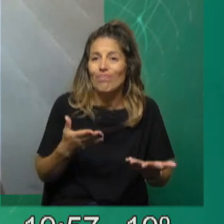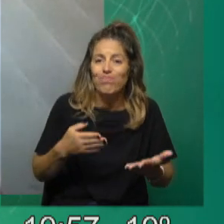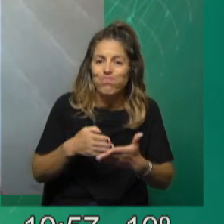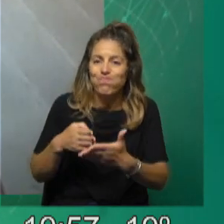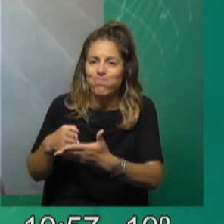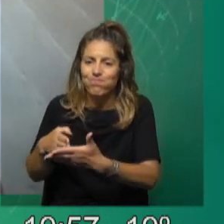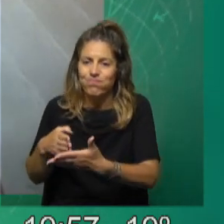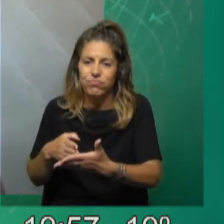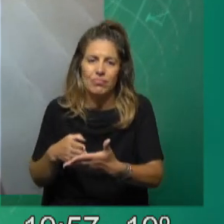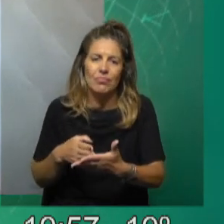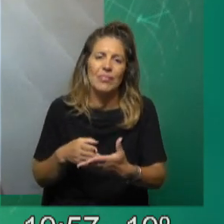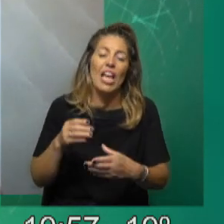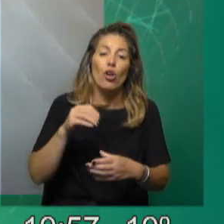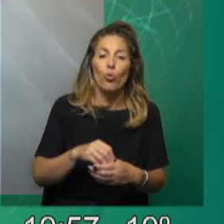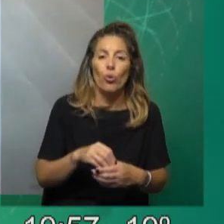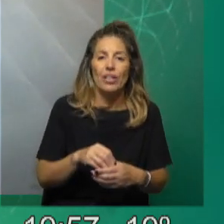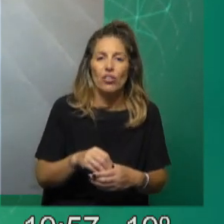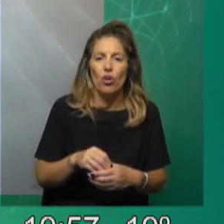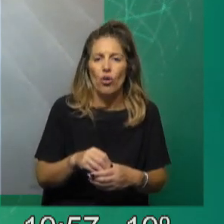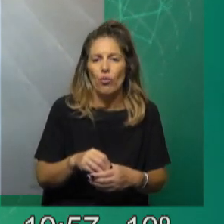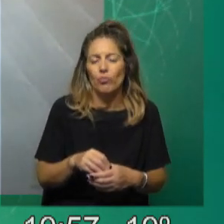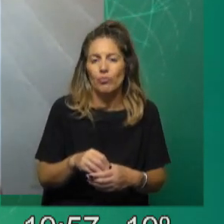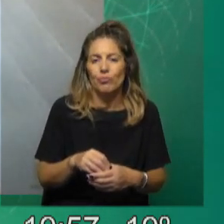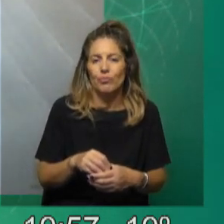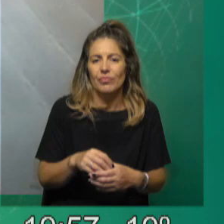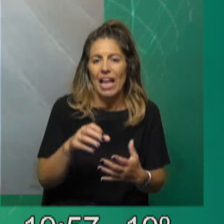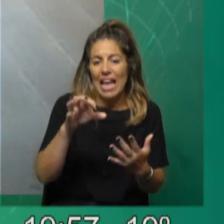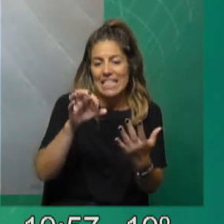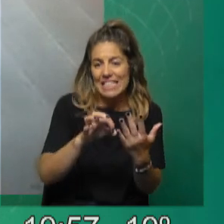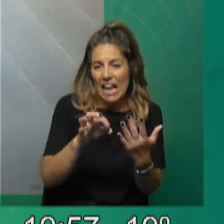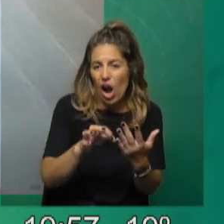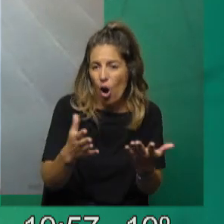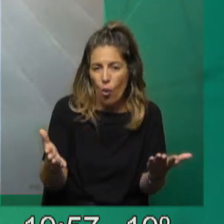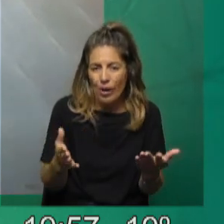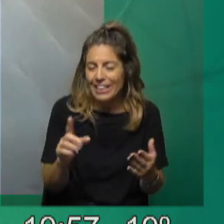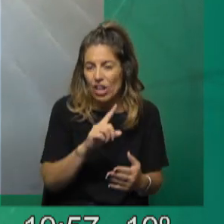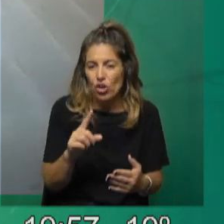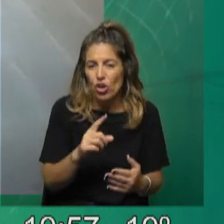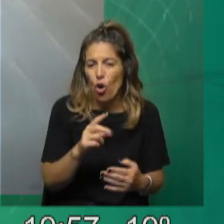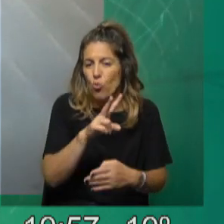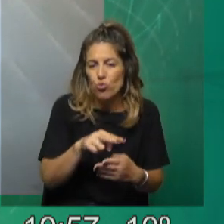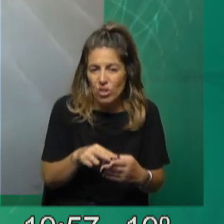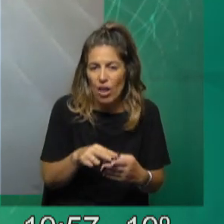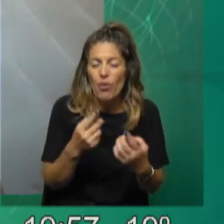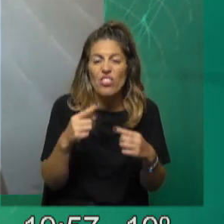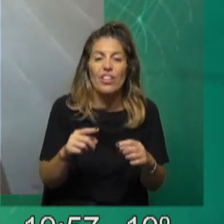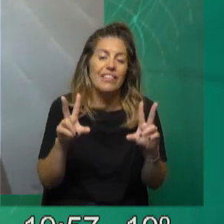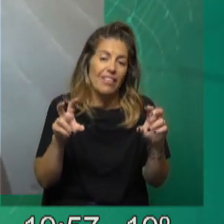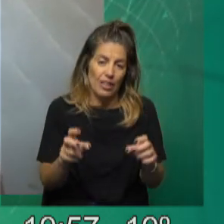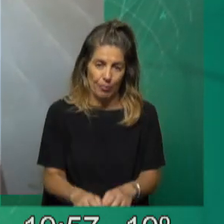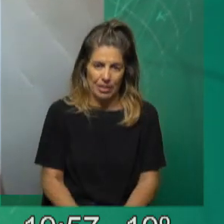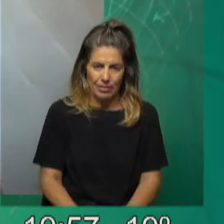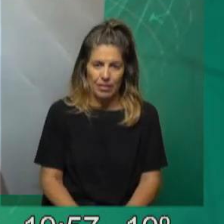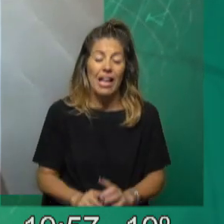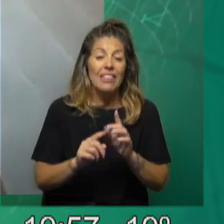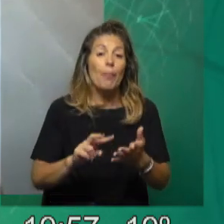la historia, incluido instalaciones de hardware y software que luego no fueron utilizadas por diferentes razones. Entonces